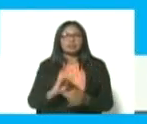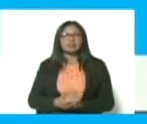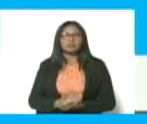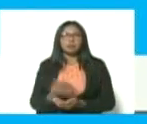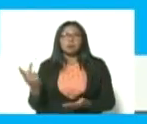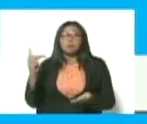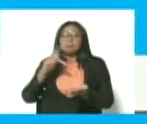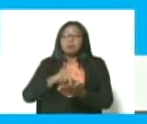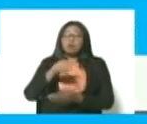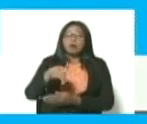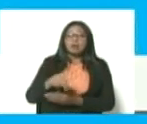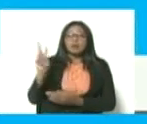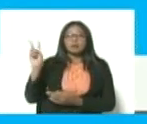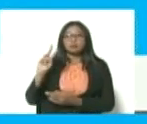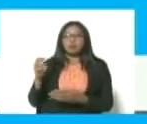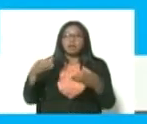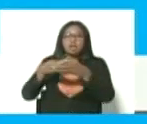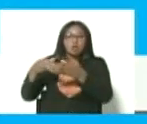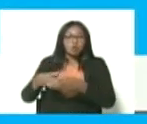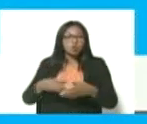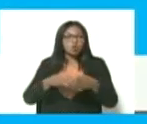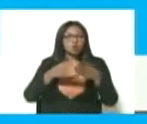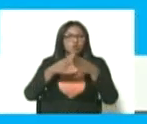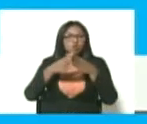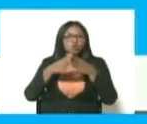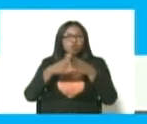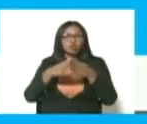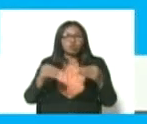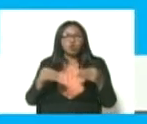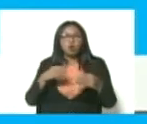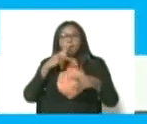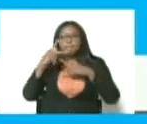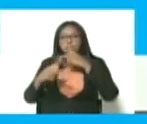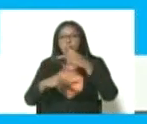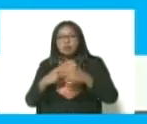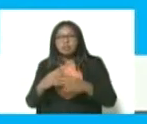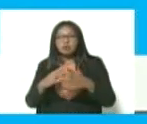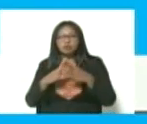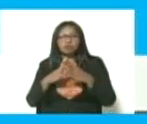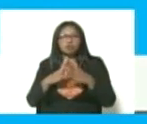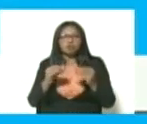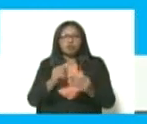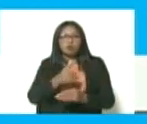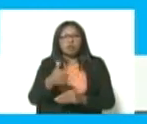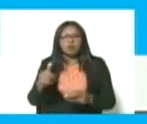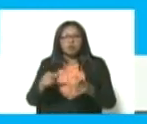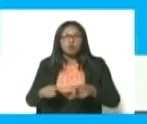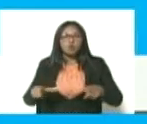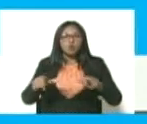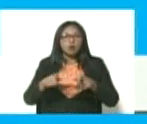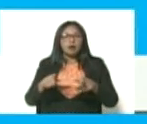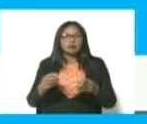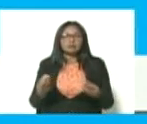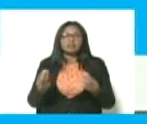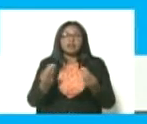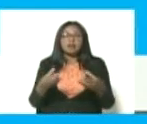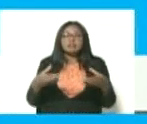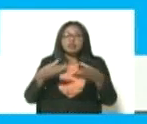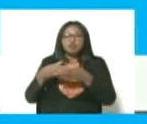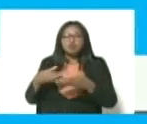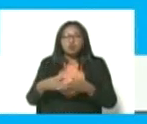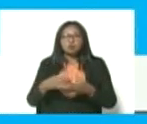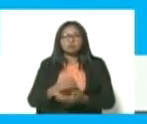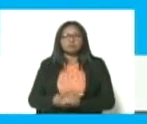a Venezuela y se reunió con todos los sectores políticos, todos los políticos de Venezuela, todos se reunieron con ella,